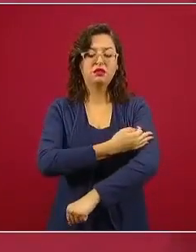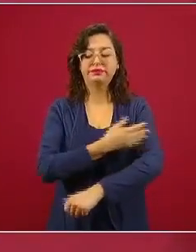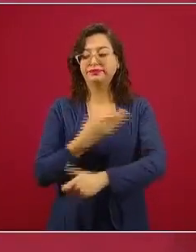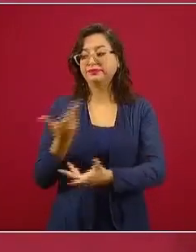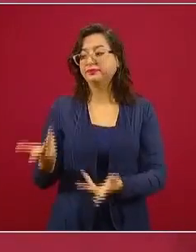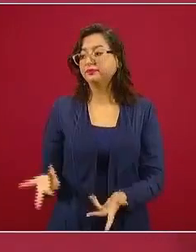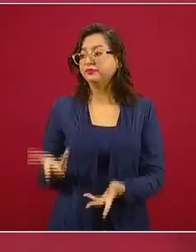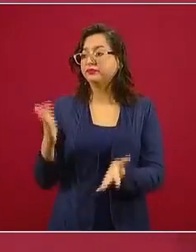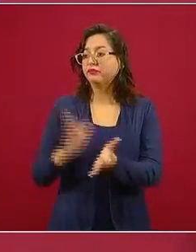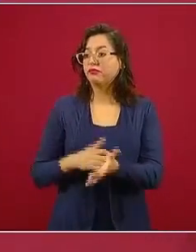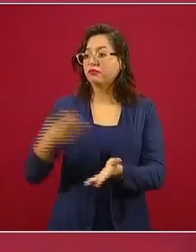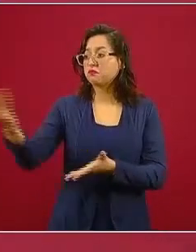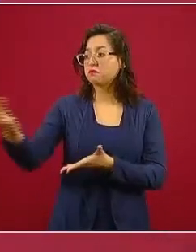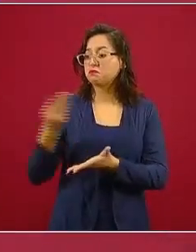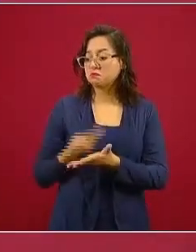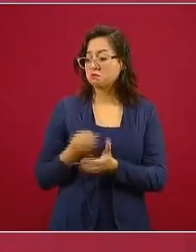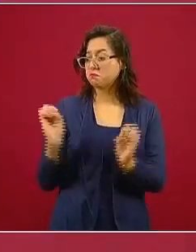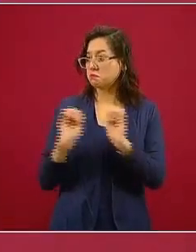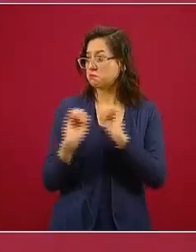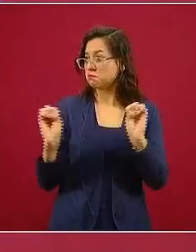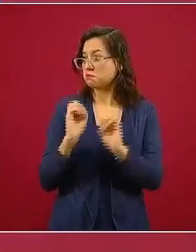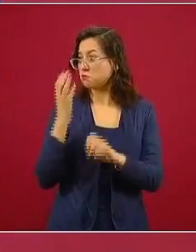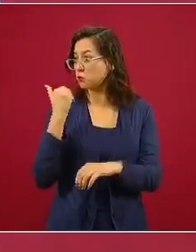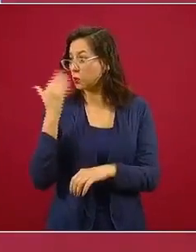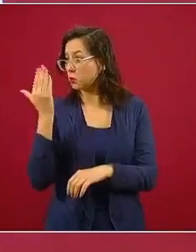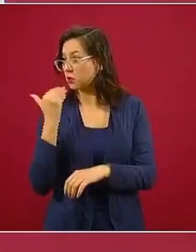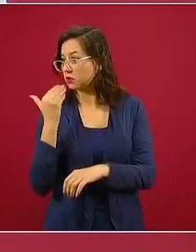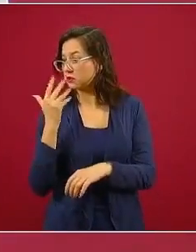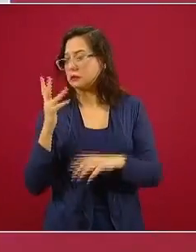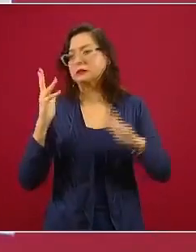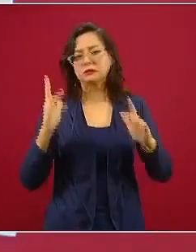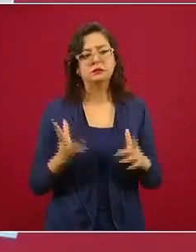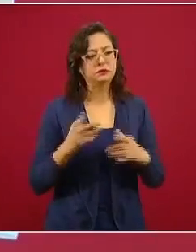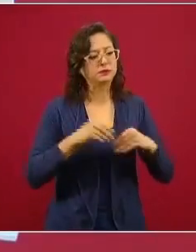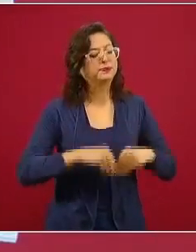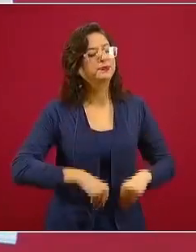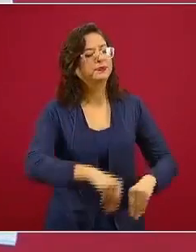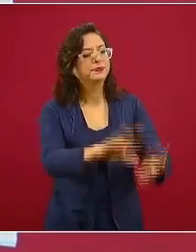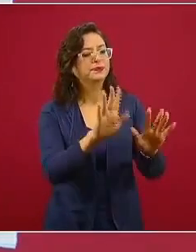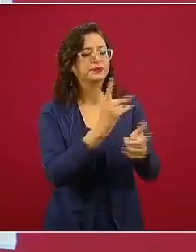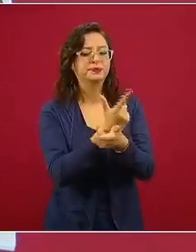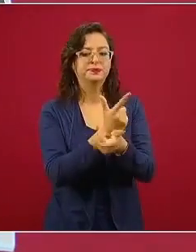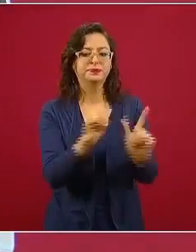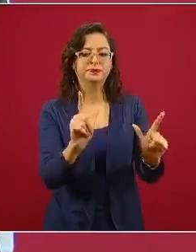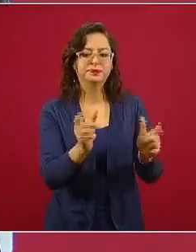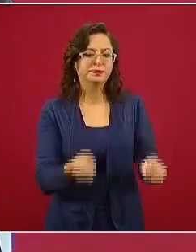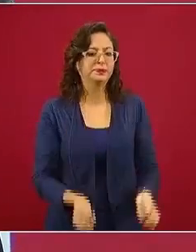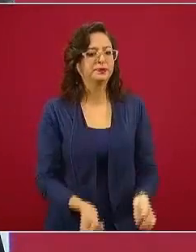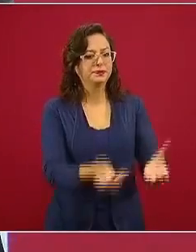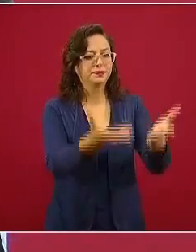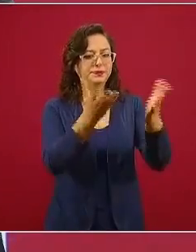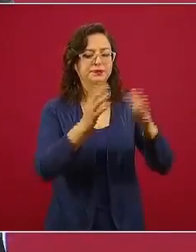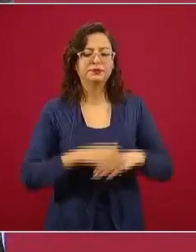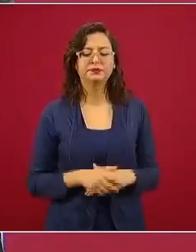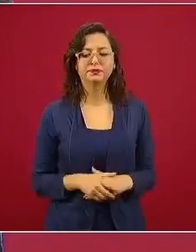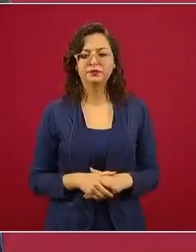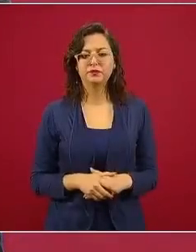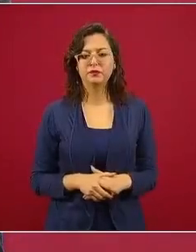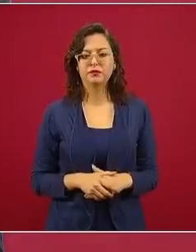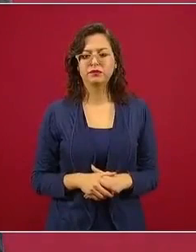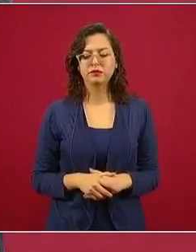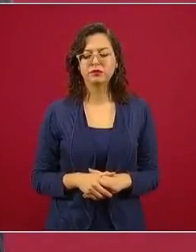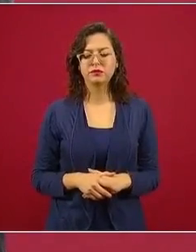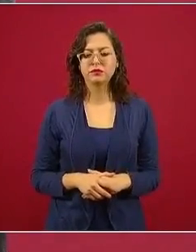y eso da motivo, pretexto para liberar a